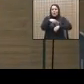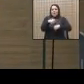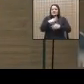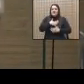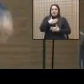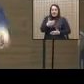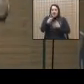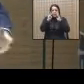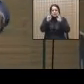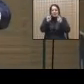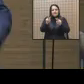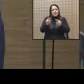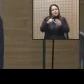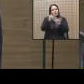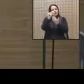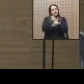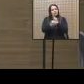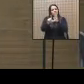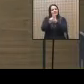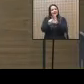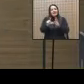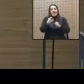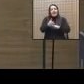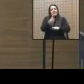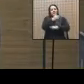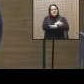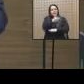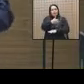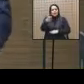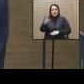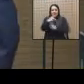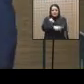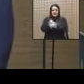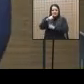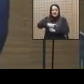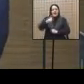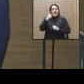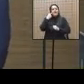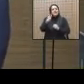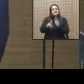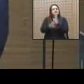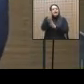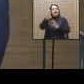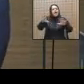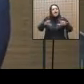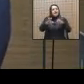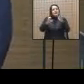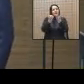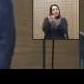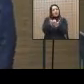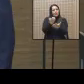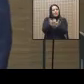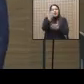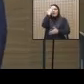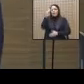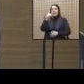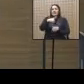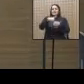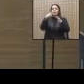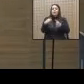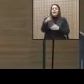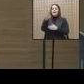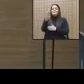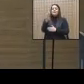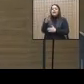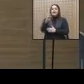ley, avanzamos en las cosas que este país requiere, a ver si reactivamos la economía. Porque el diputado Benavides